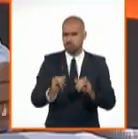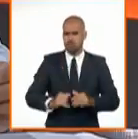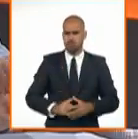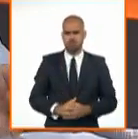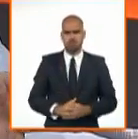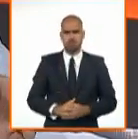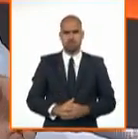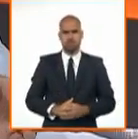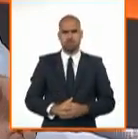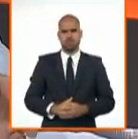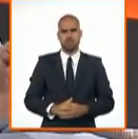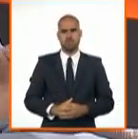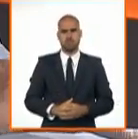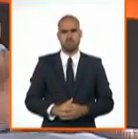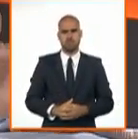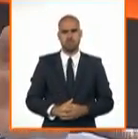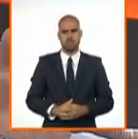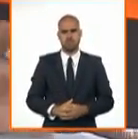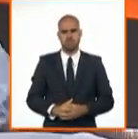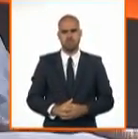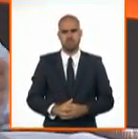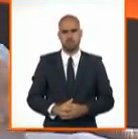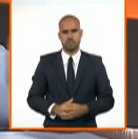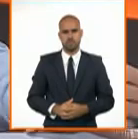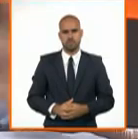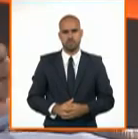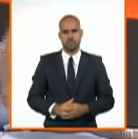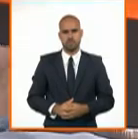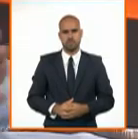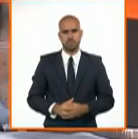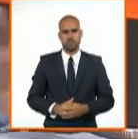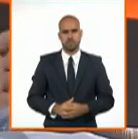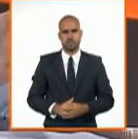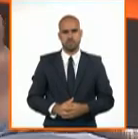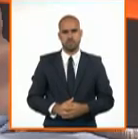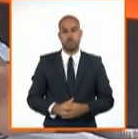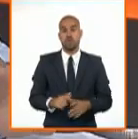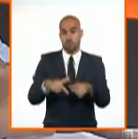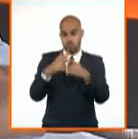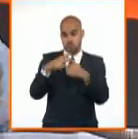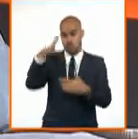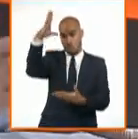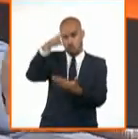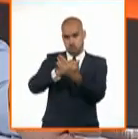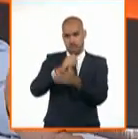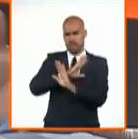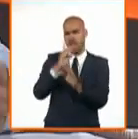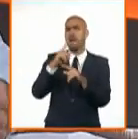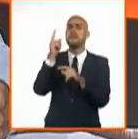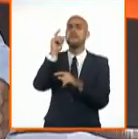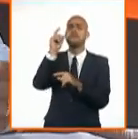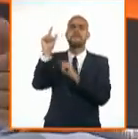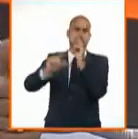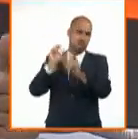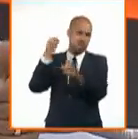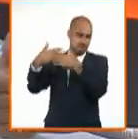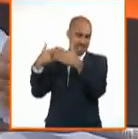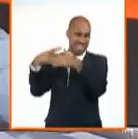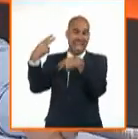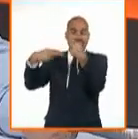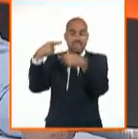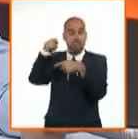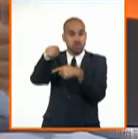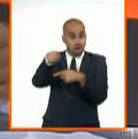bueno los mantener estos capitales fabricantes establece cuáles son los alcances pero teniendo en cuenta que ya nuestros bloques